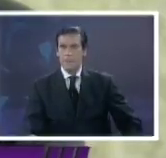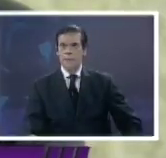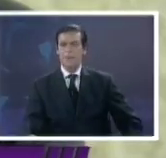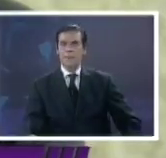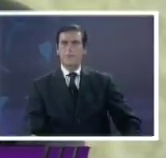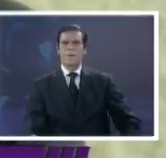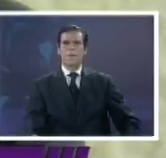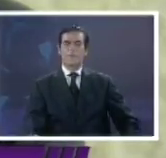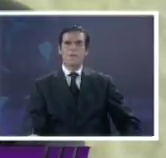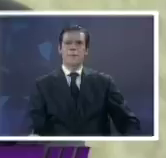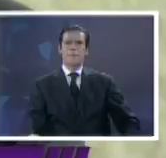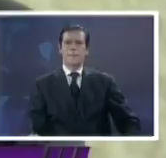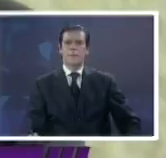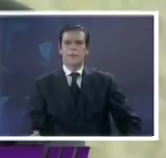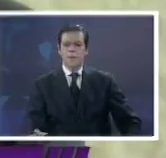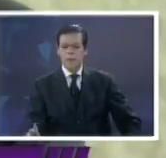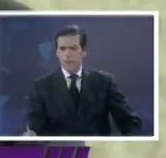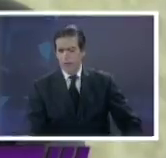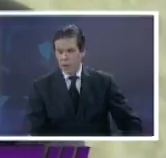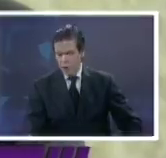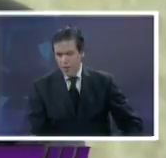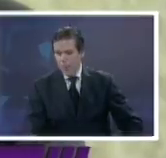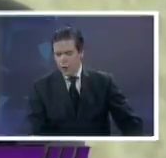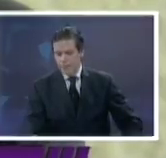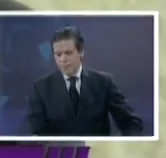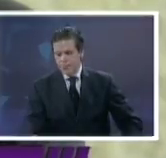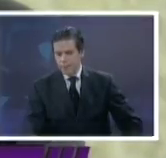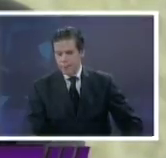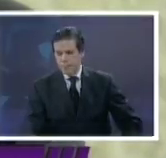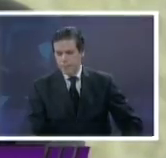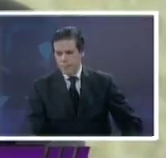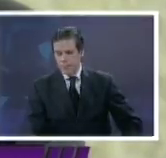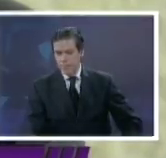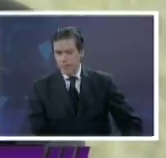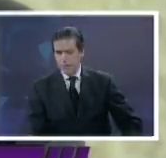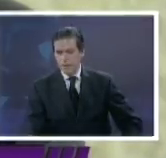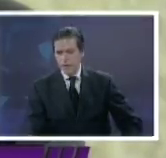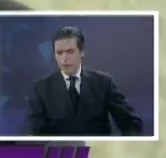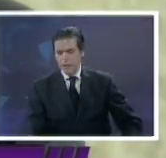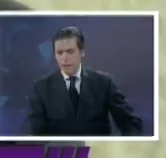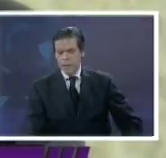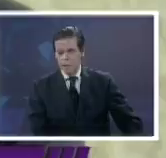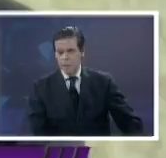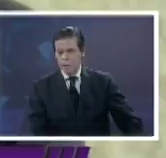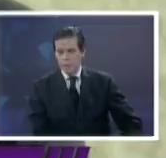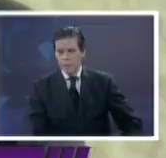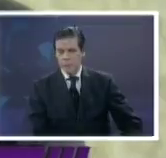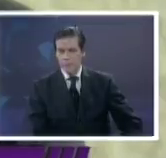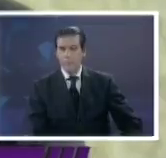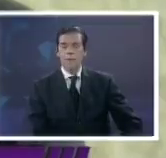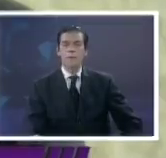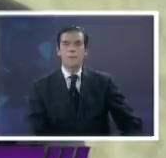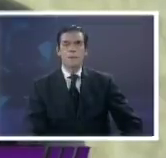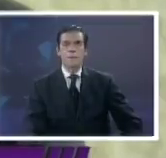y entiendo que lo hizo ahora el presidente electo López Obrador, precisamente en esa lógica de que se cumpla ese